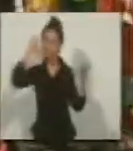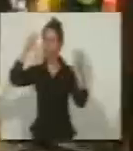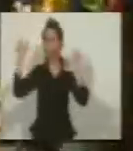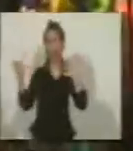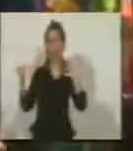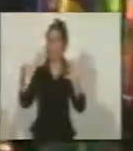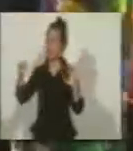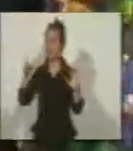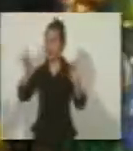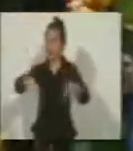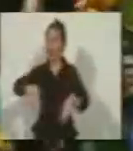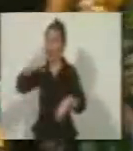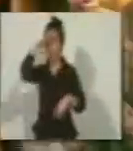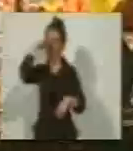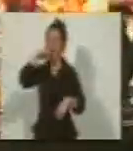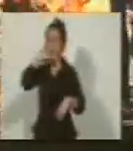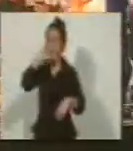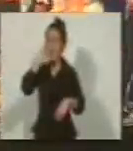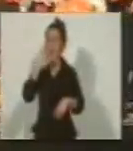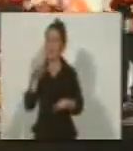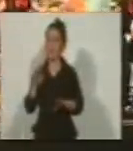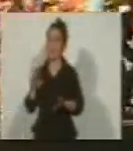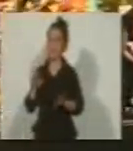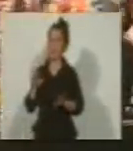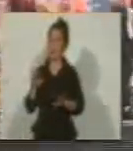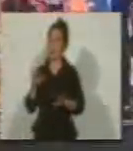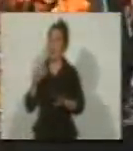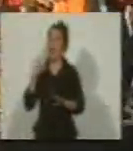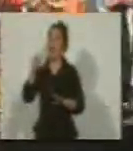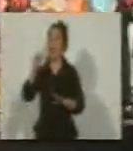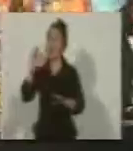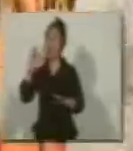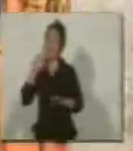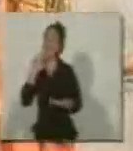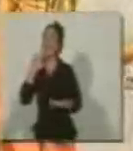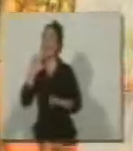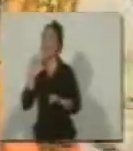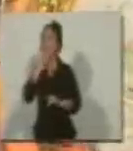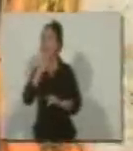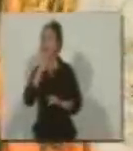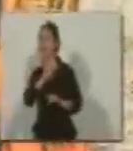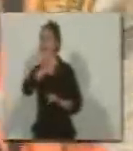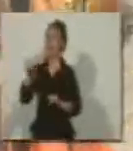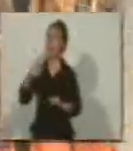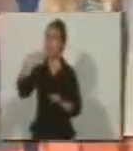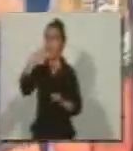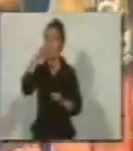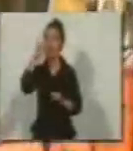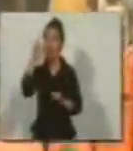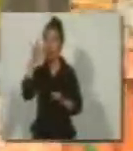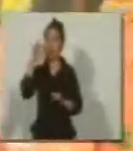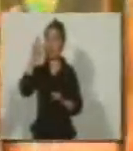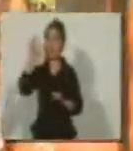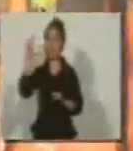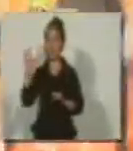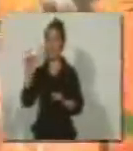Eres el papi, así me te lo dice, es igualito que la vi. Eres el papi, el cronista